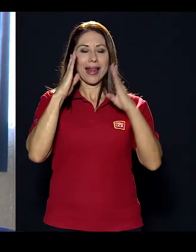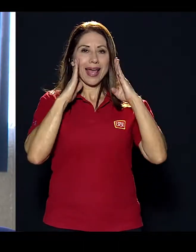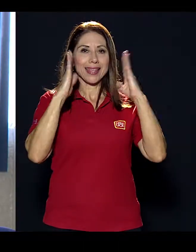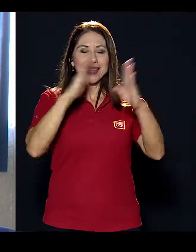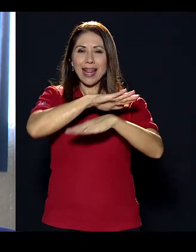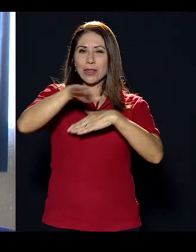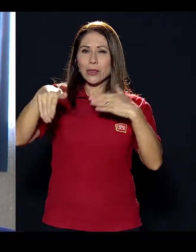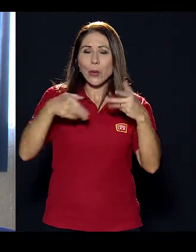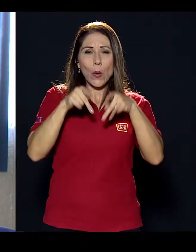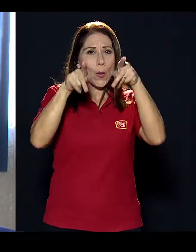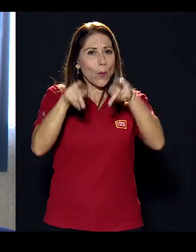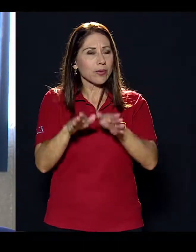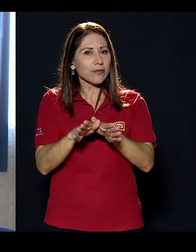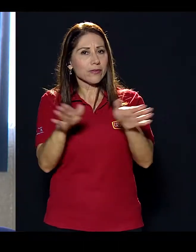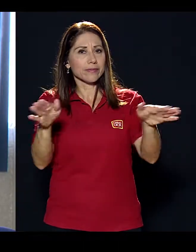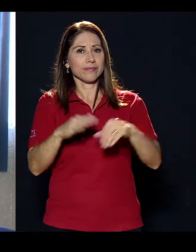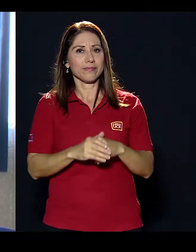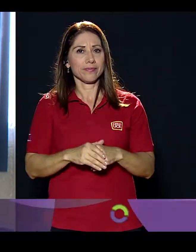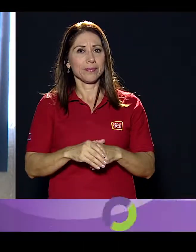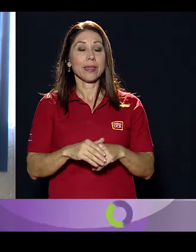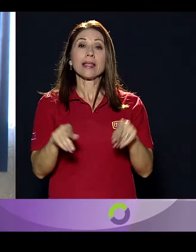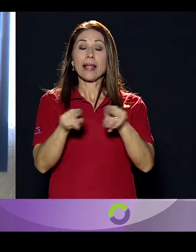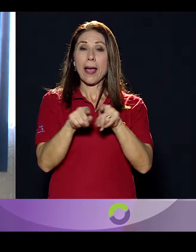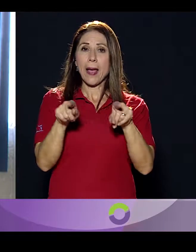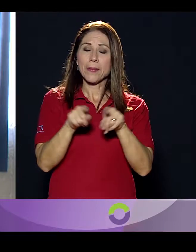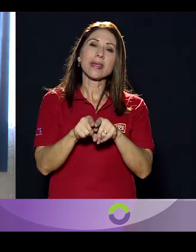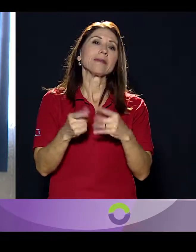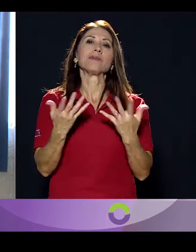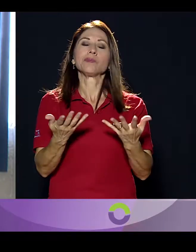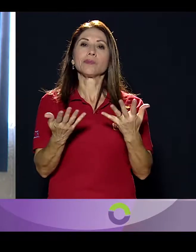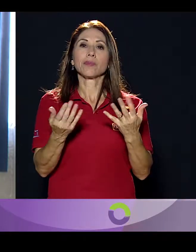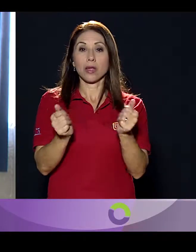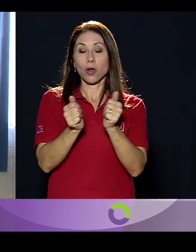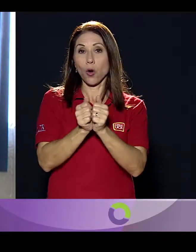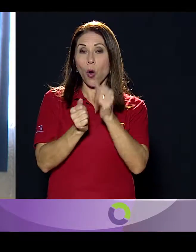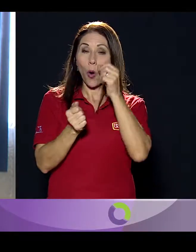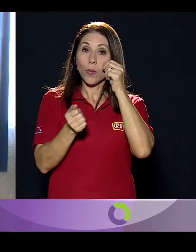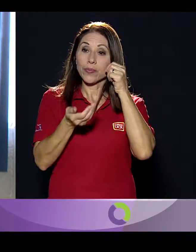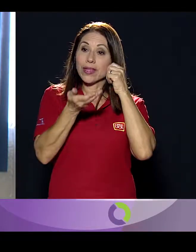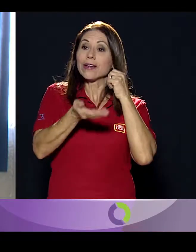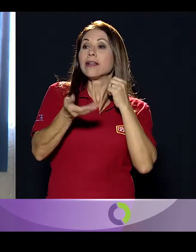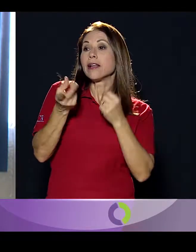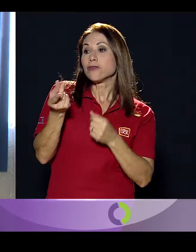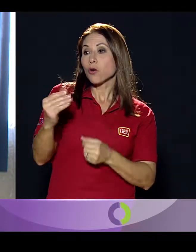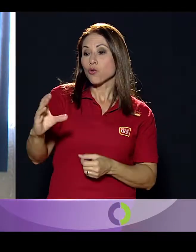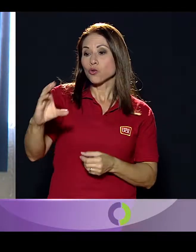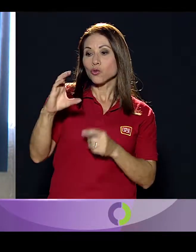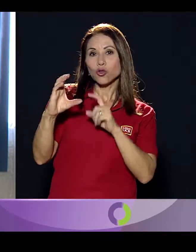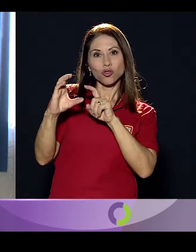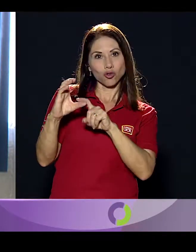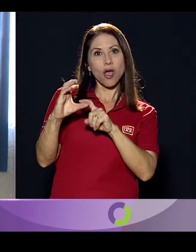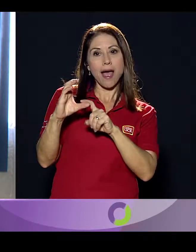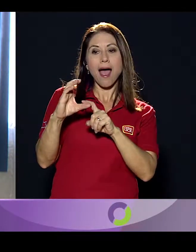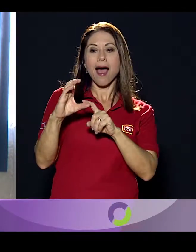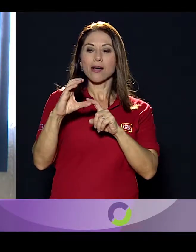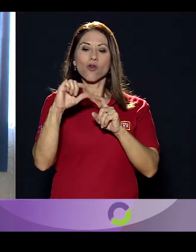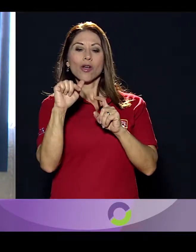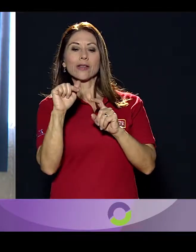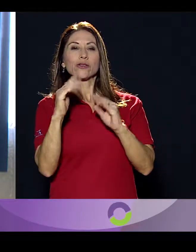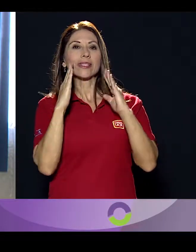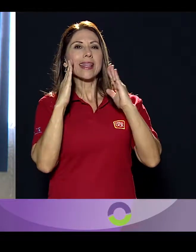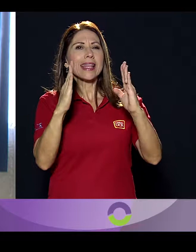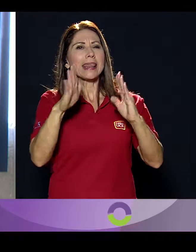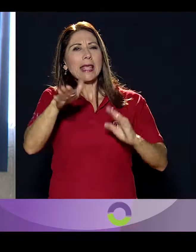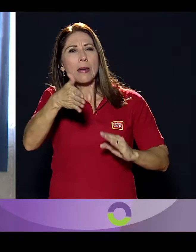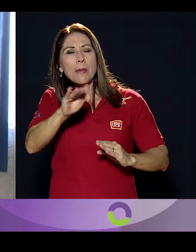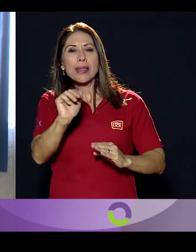atender a esa totalidad. También hacía una reseña de que con los recursos que se reciben se atienden